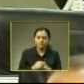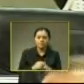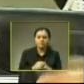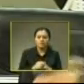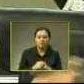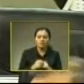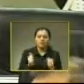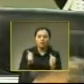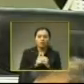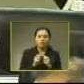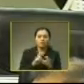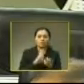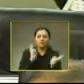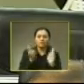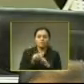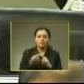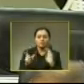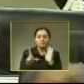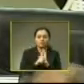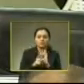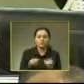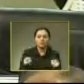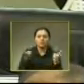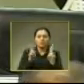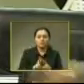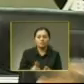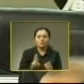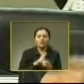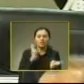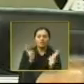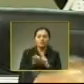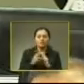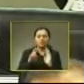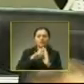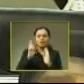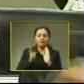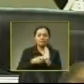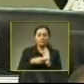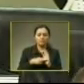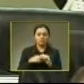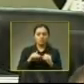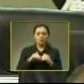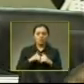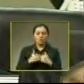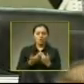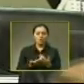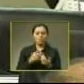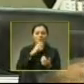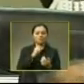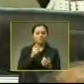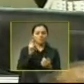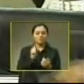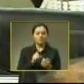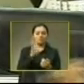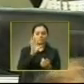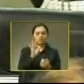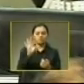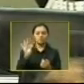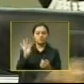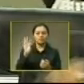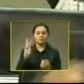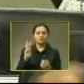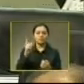con las reformas de esa ley, también reformas al reglamento, como es en 1996 y